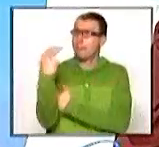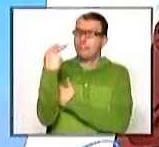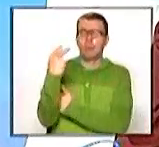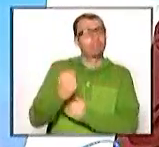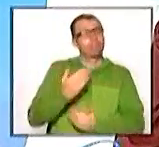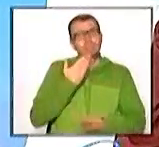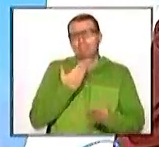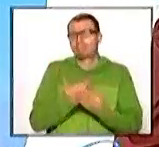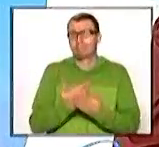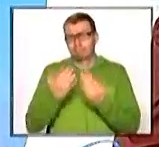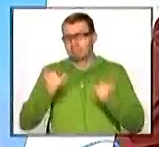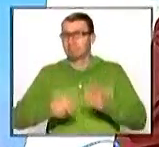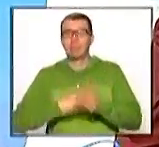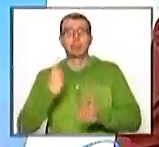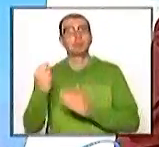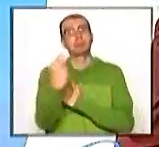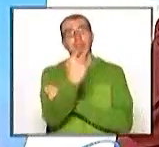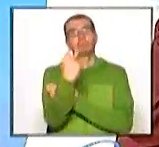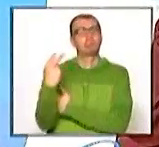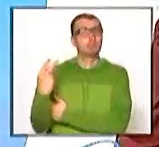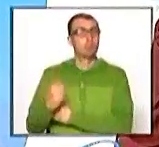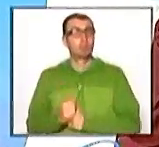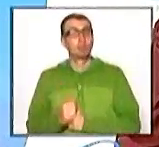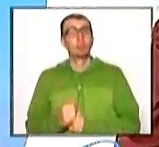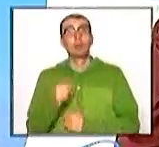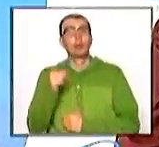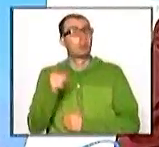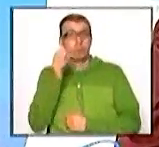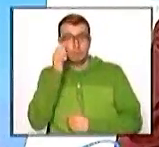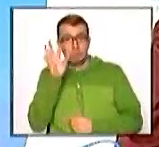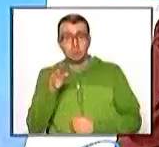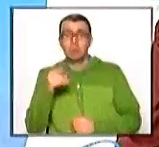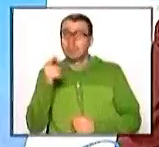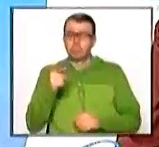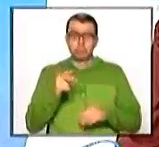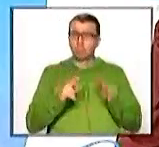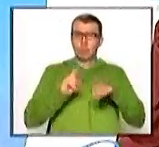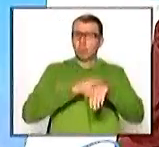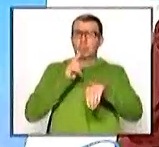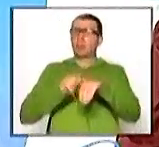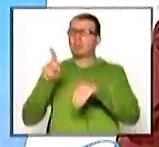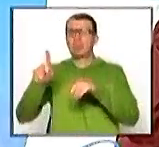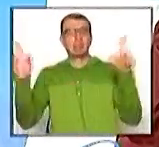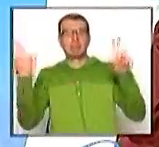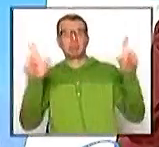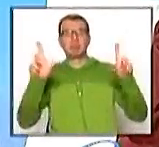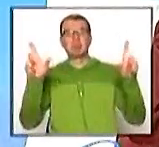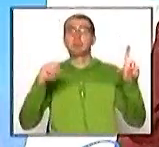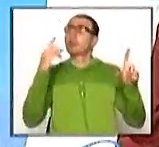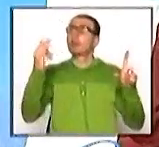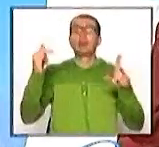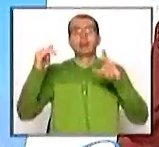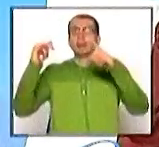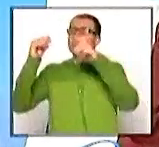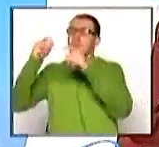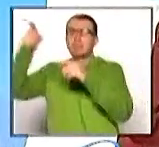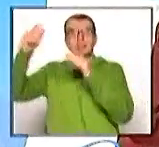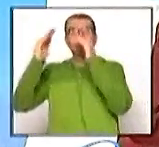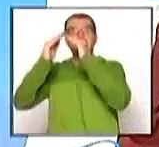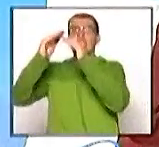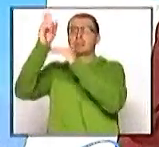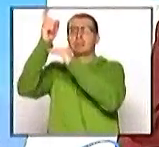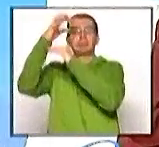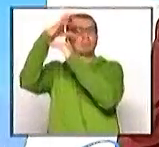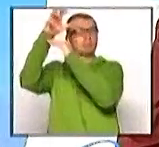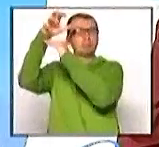espacio en directo por su señal de aire natural en los municipios de todo el Triángulo del